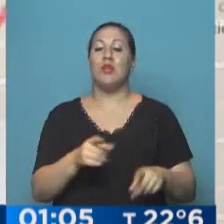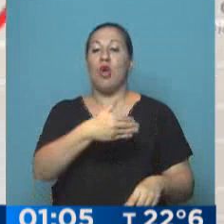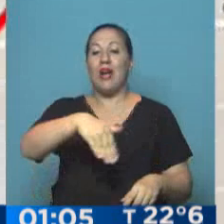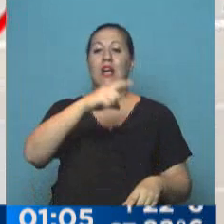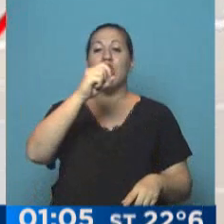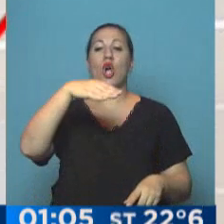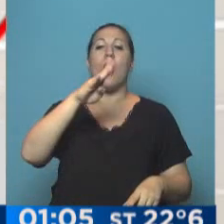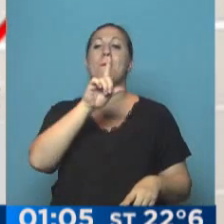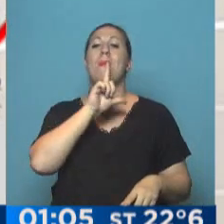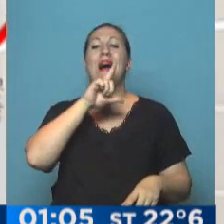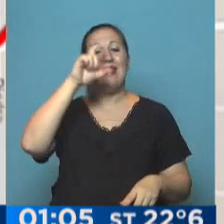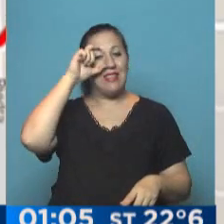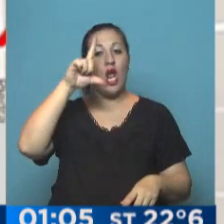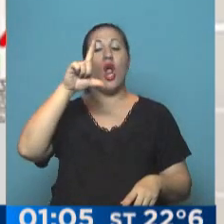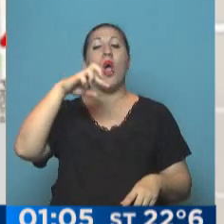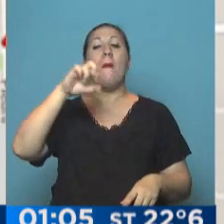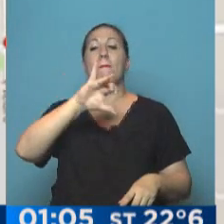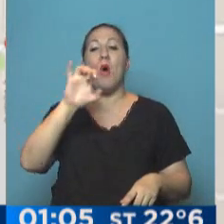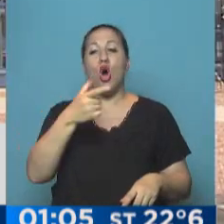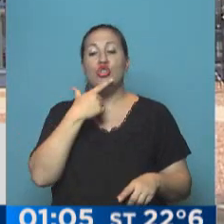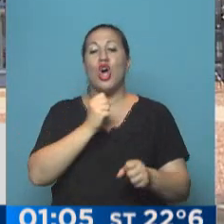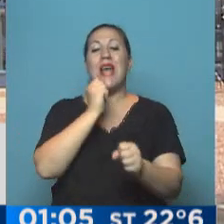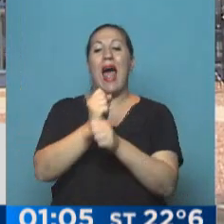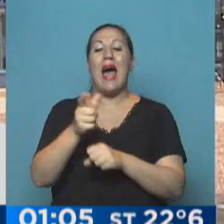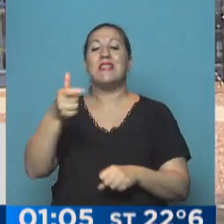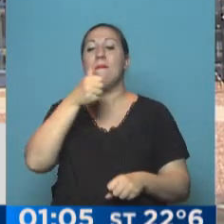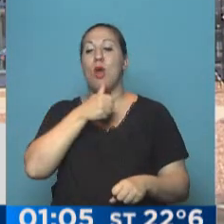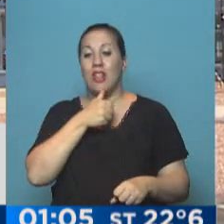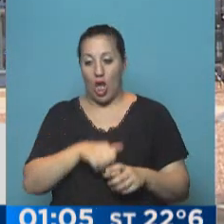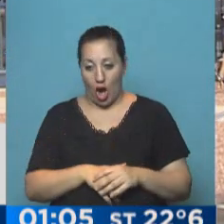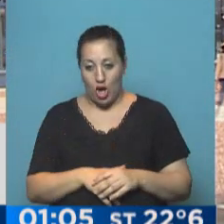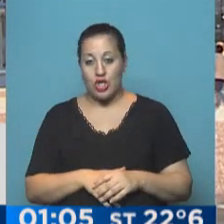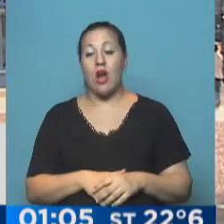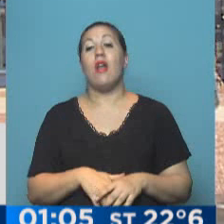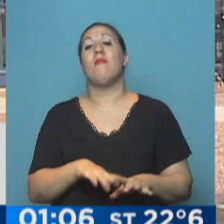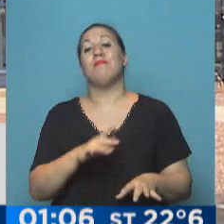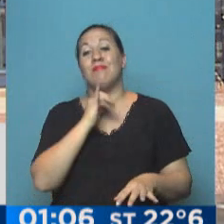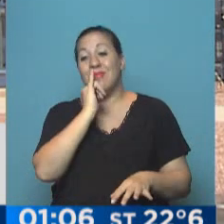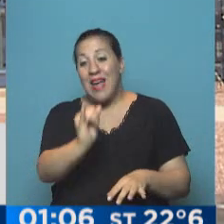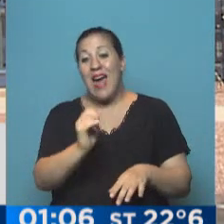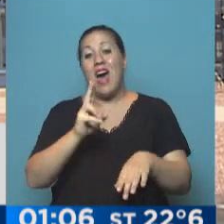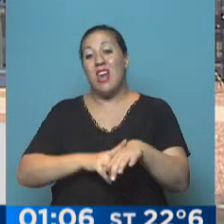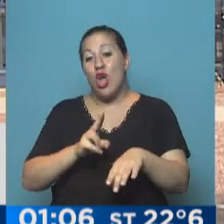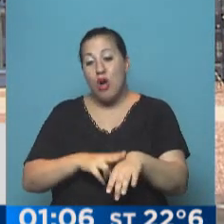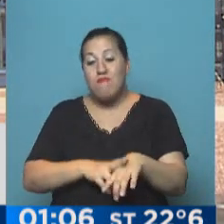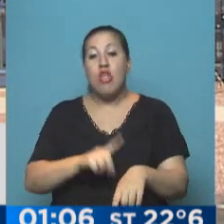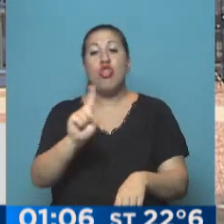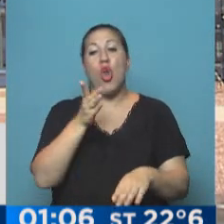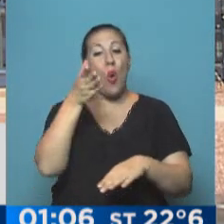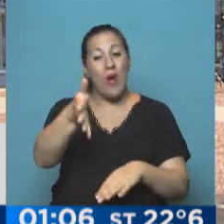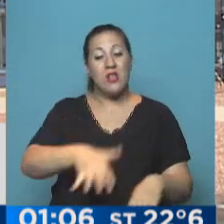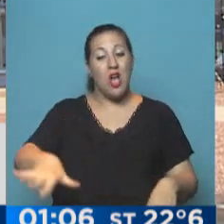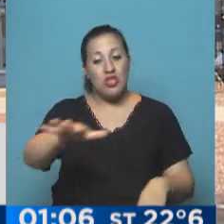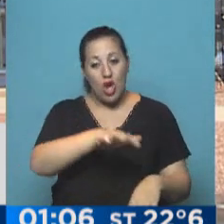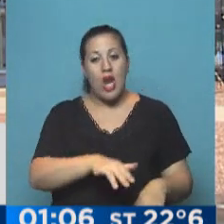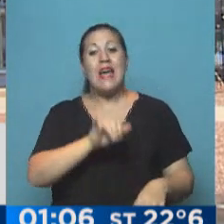Pozos y Rivadavia hasta Hipólito Yrigoyen. Las autoridades recomiendan evitar esa zona, aunque garantizan